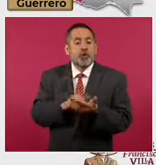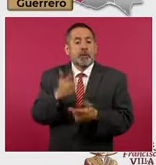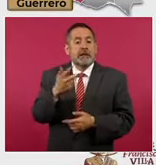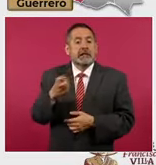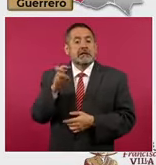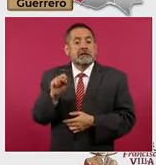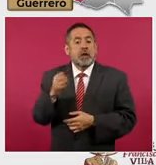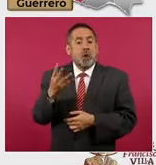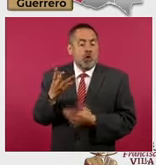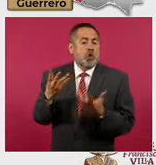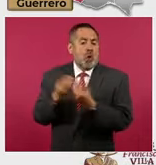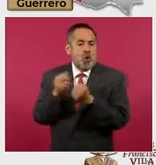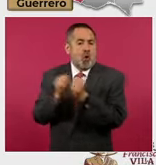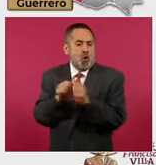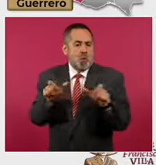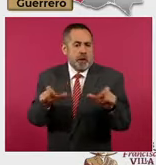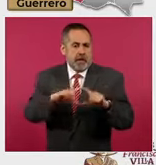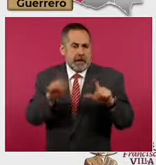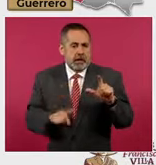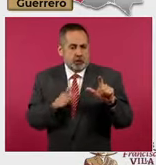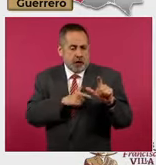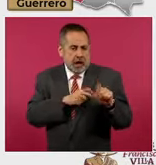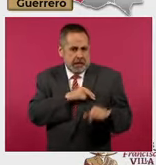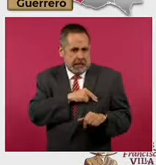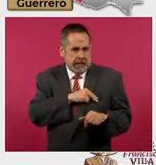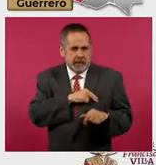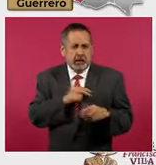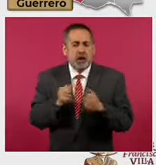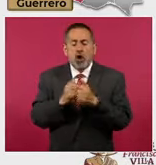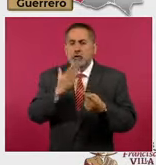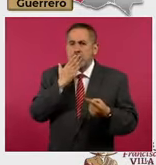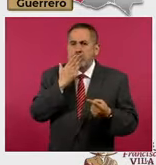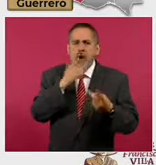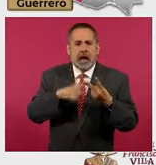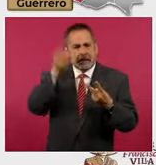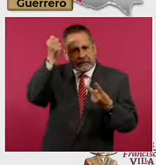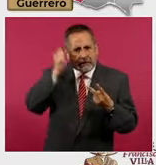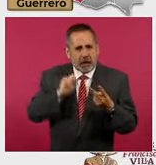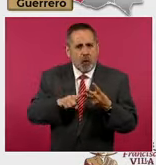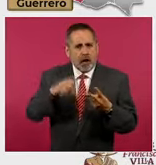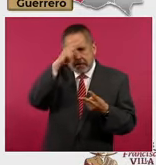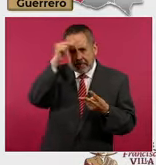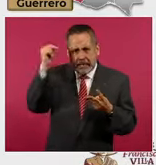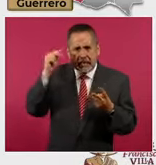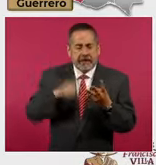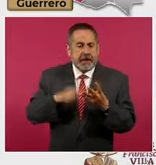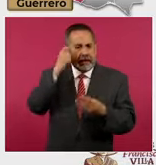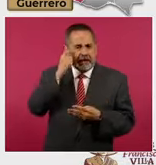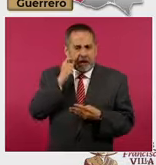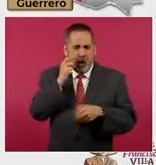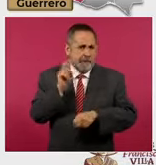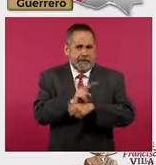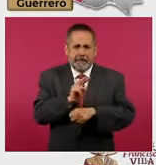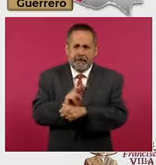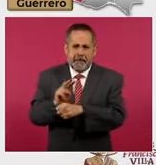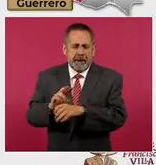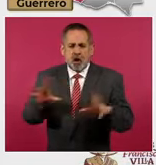8.364 elementos de la Guardia Nacional, cubriendo Sonora, Sinaloa, Nayarit y Guerrero.